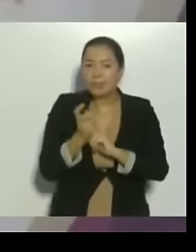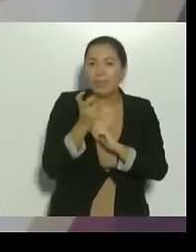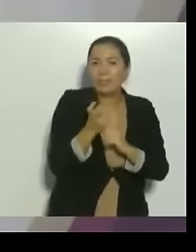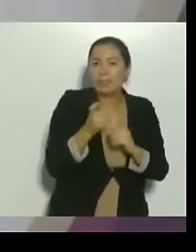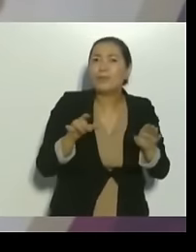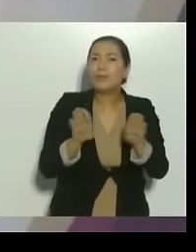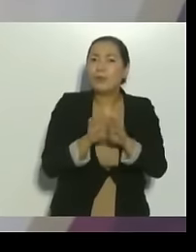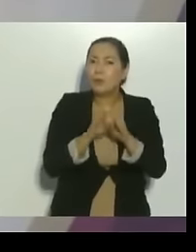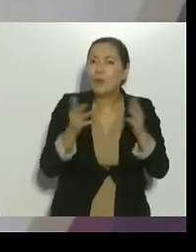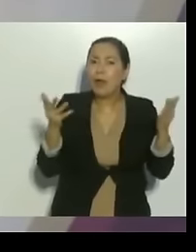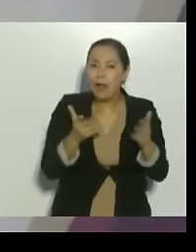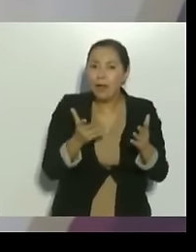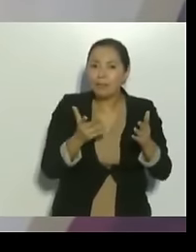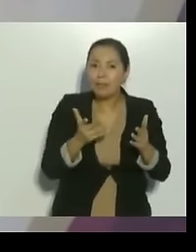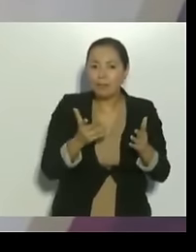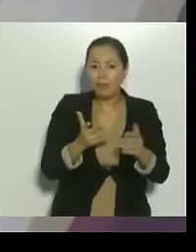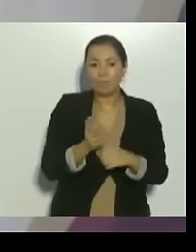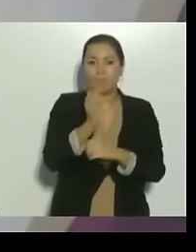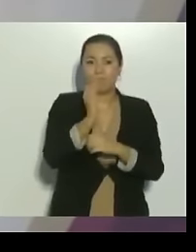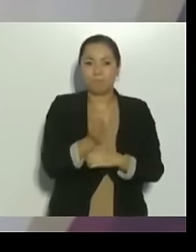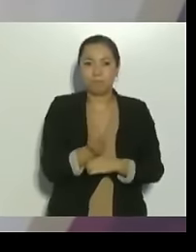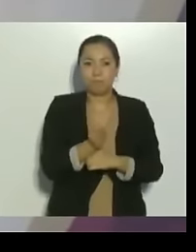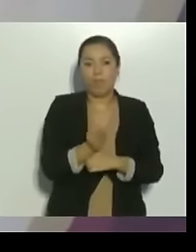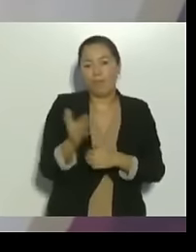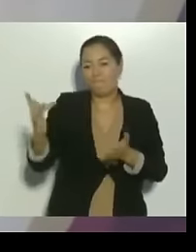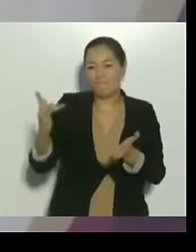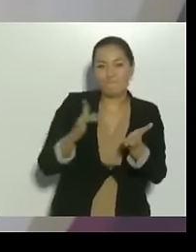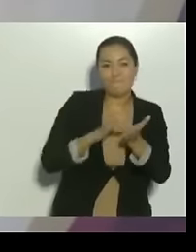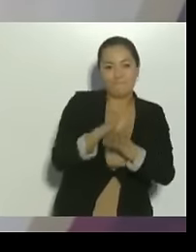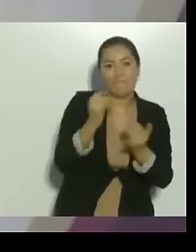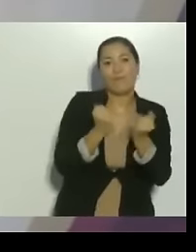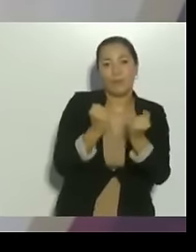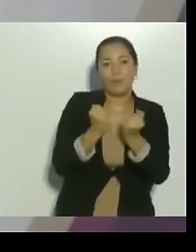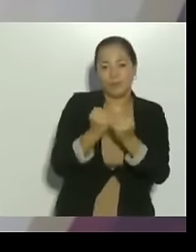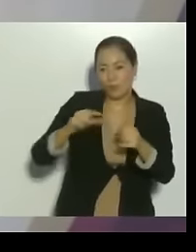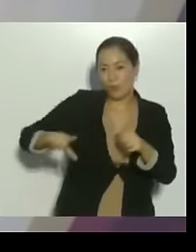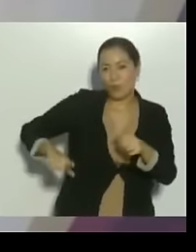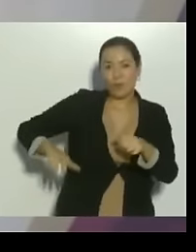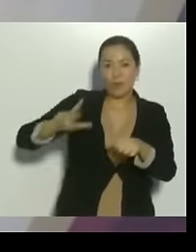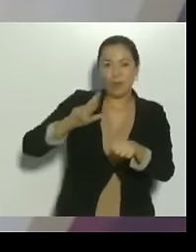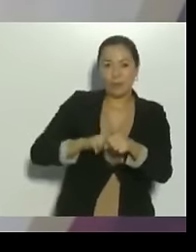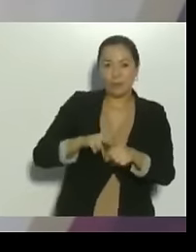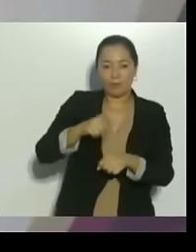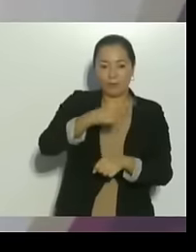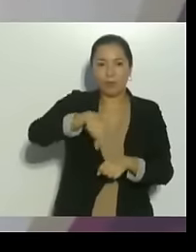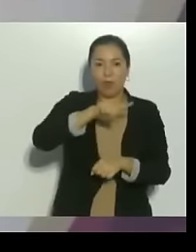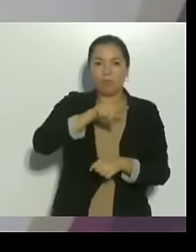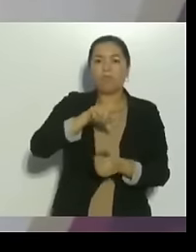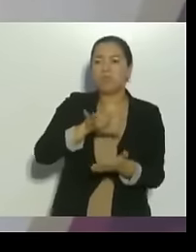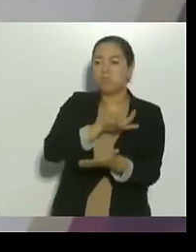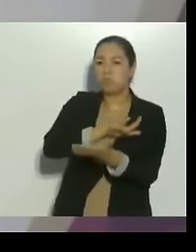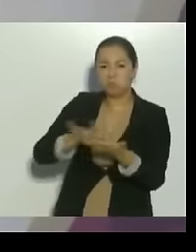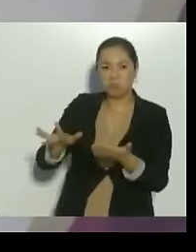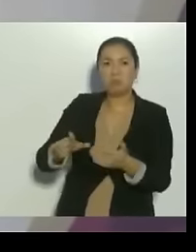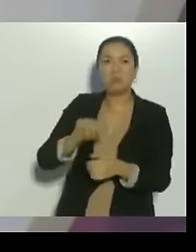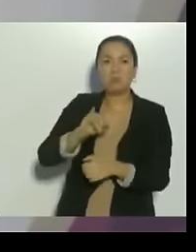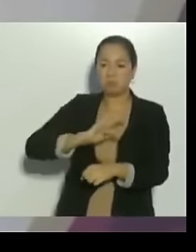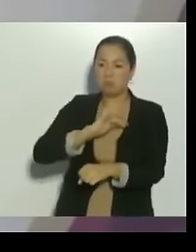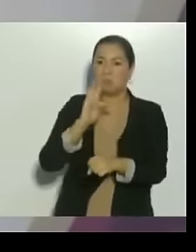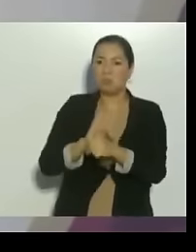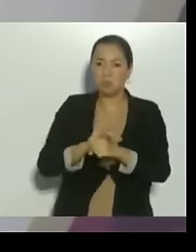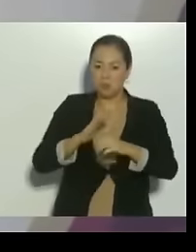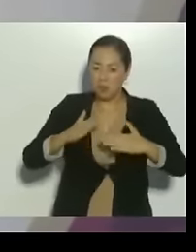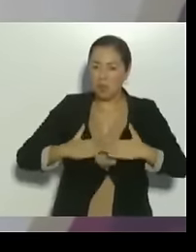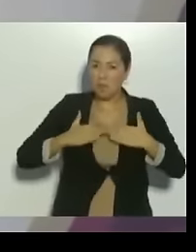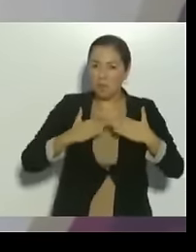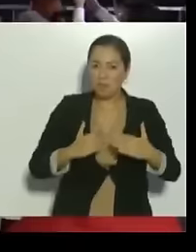la gente más necesitada del país siempre proteger a los más grandes a los más ricos pero si actúas desde abajo vas barriendo las escaleras